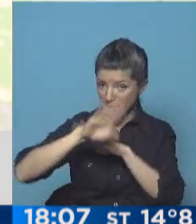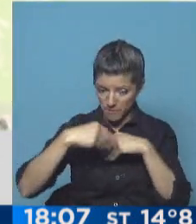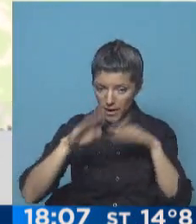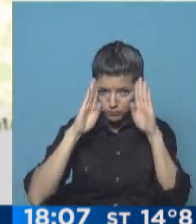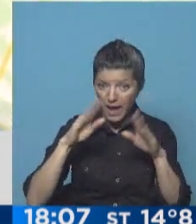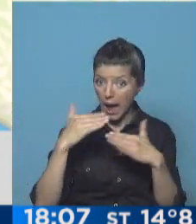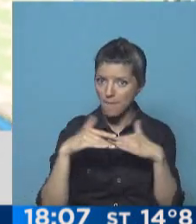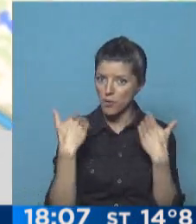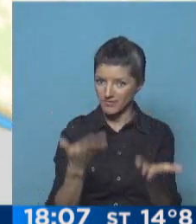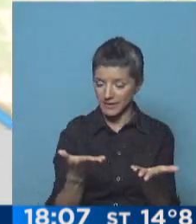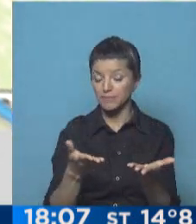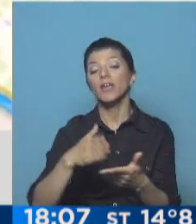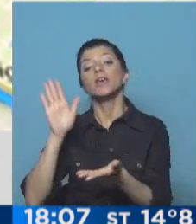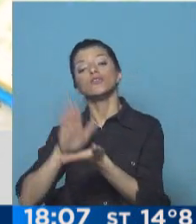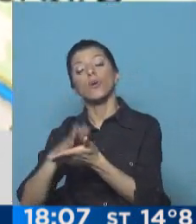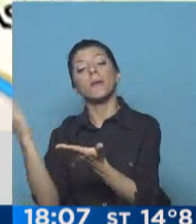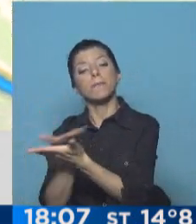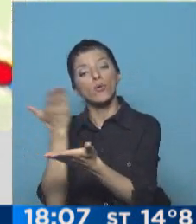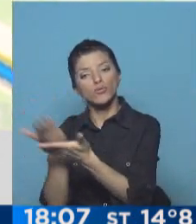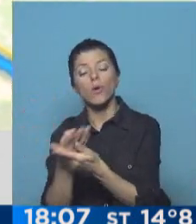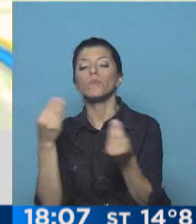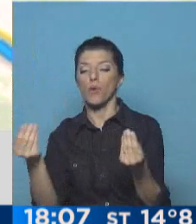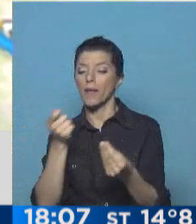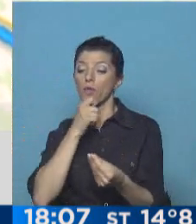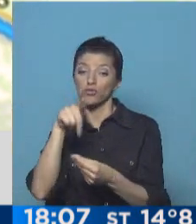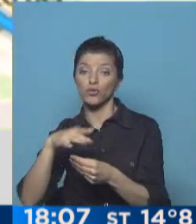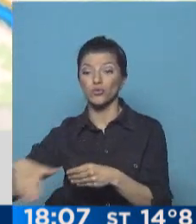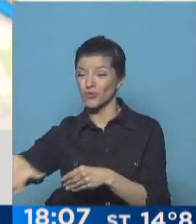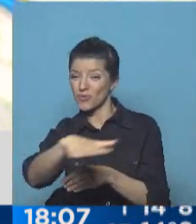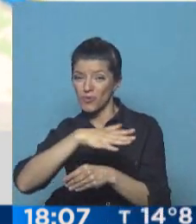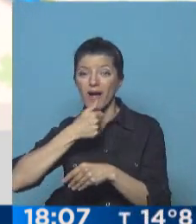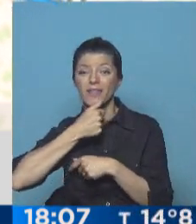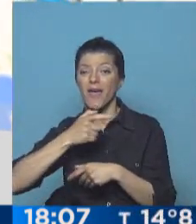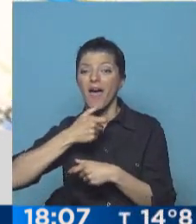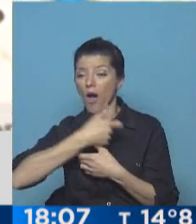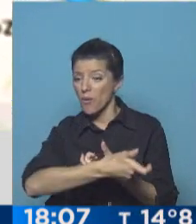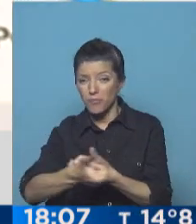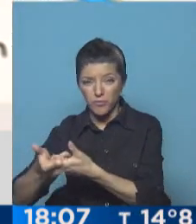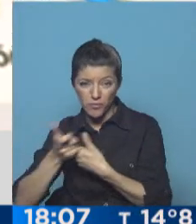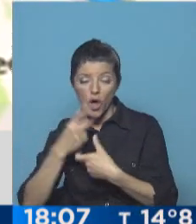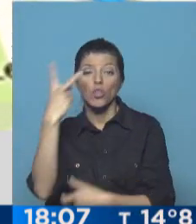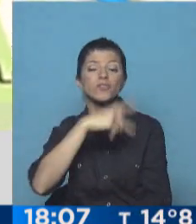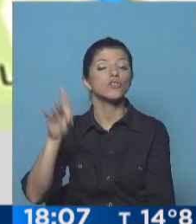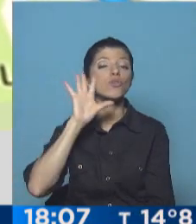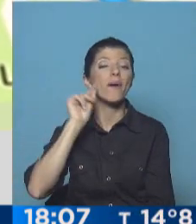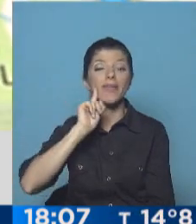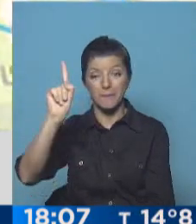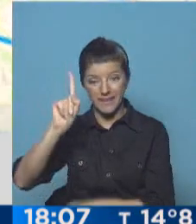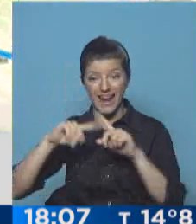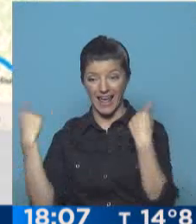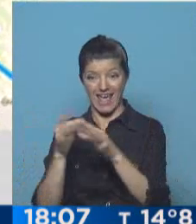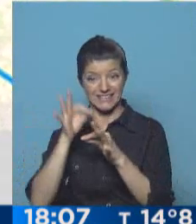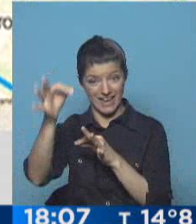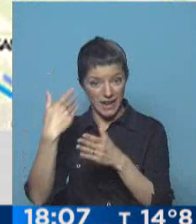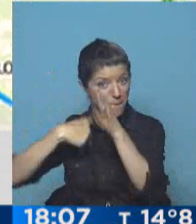va a permitir tener bajo riego una producción de más de 150.000 hectáreas. Quiero darte un dato